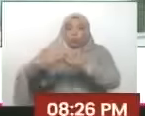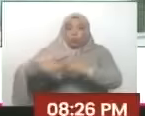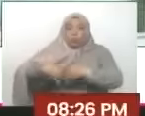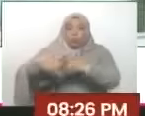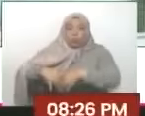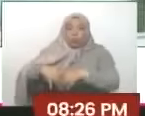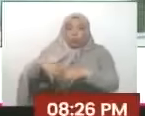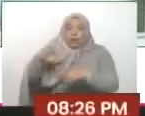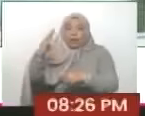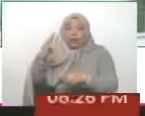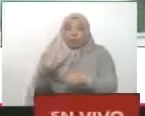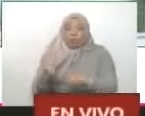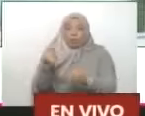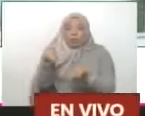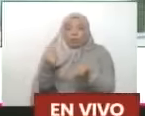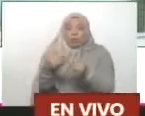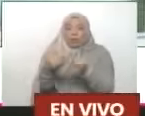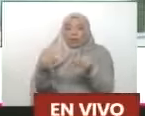reventaron.